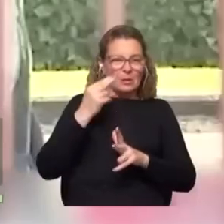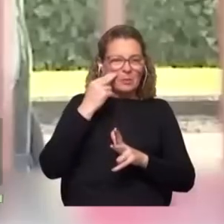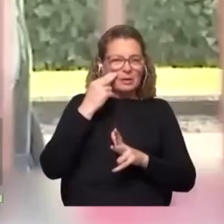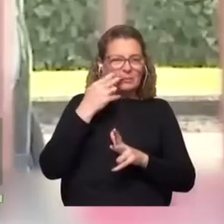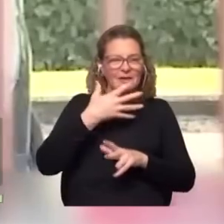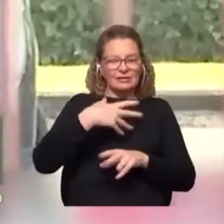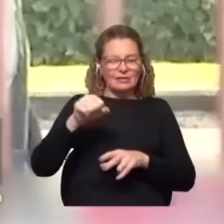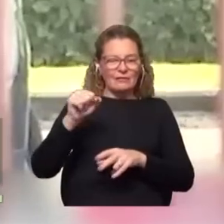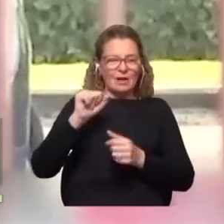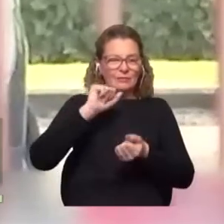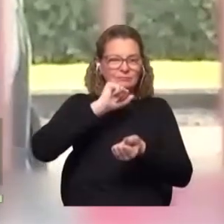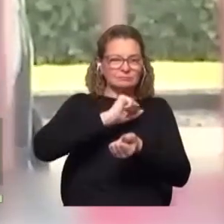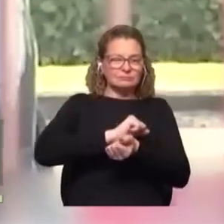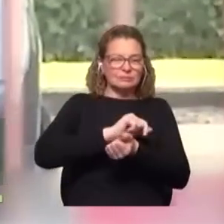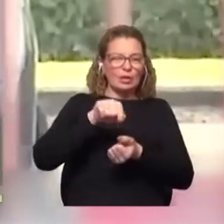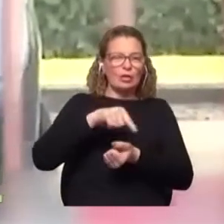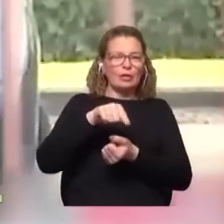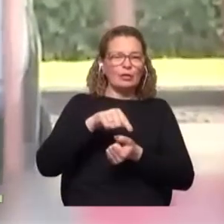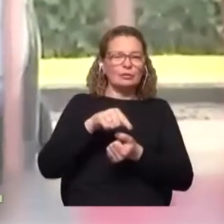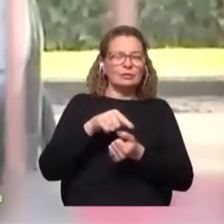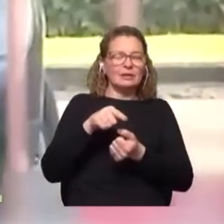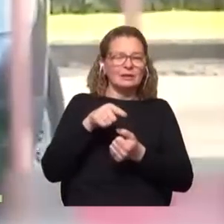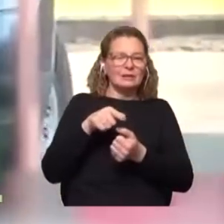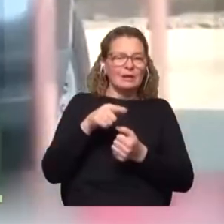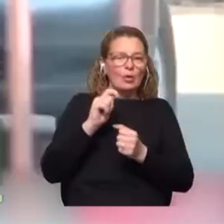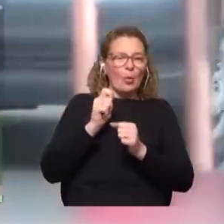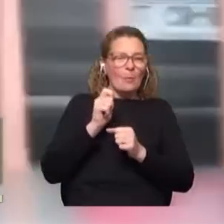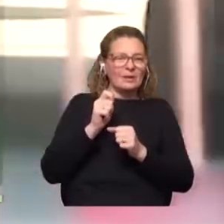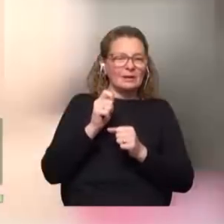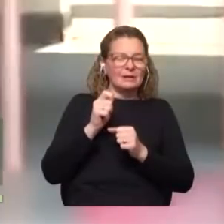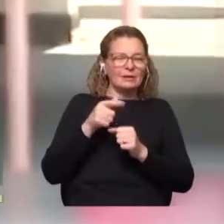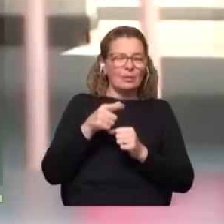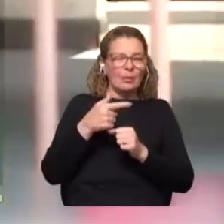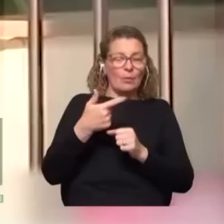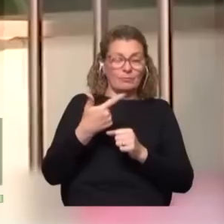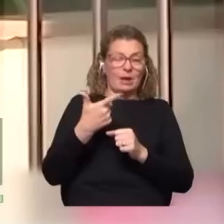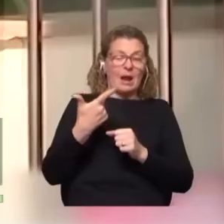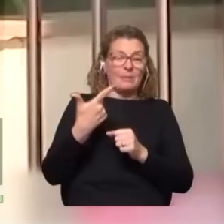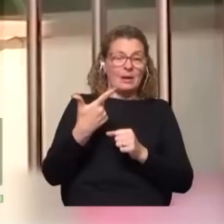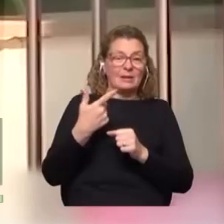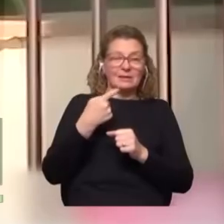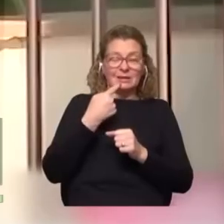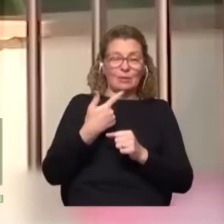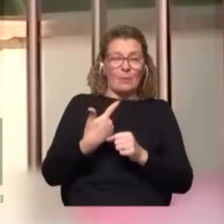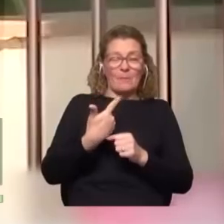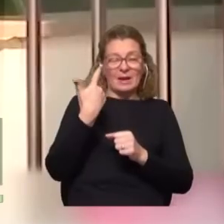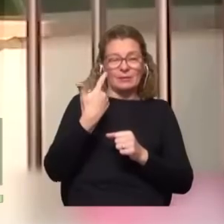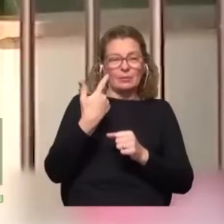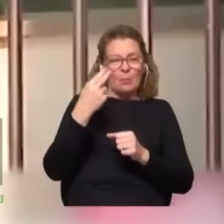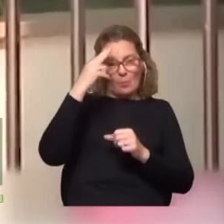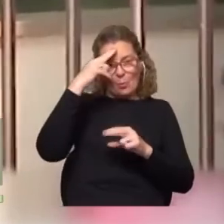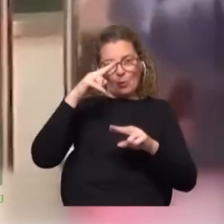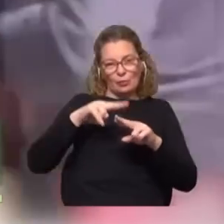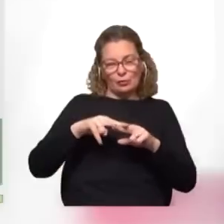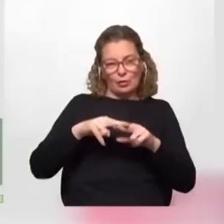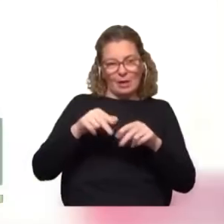trasladarlo al centro penitenciario donde debía purgar su pena momento en que el acusado tomó un arma de fuego efectuándose un disparo que le provocó la